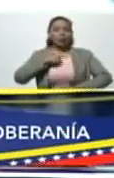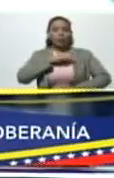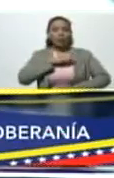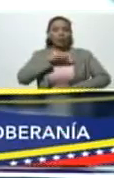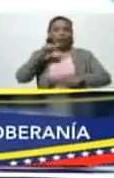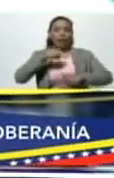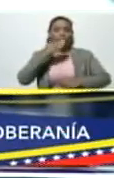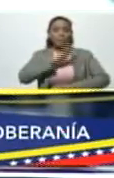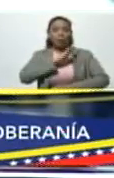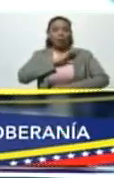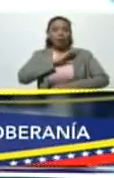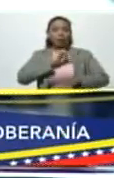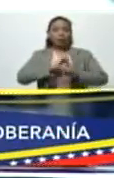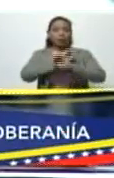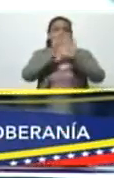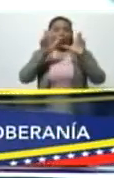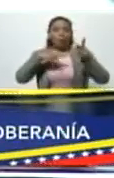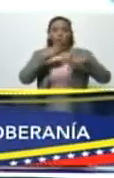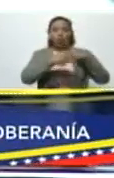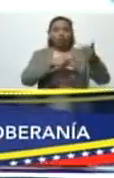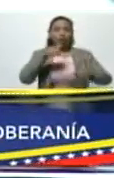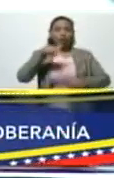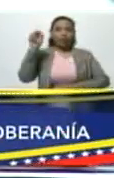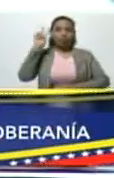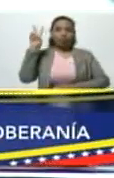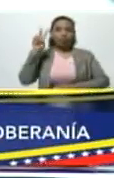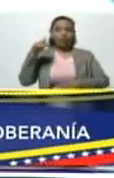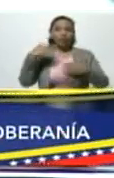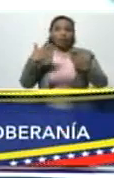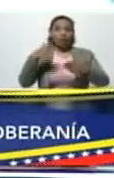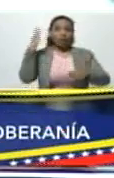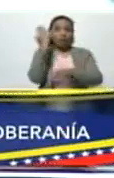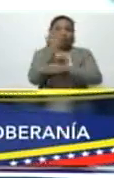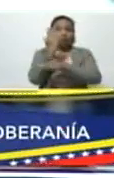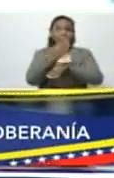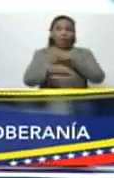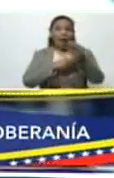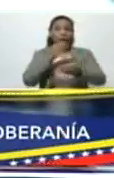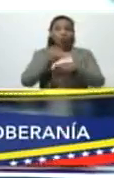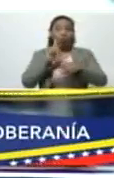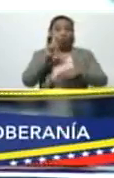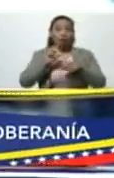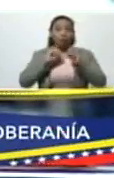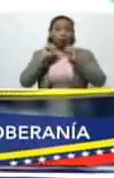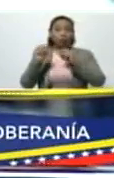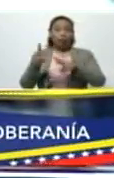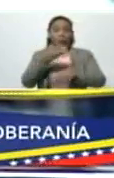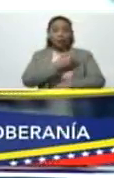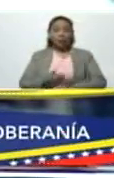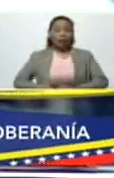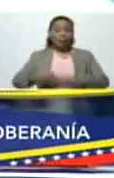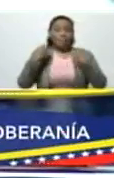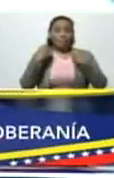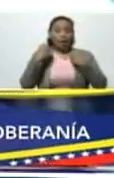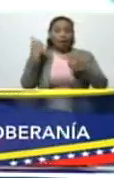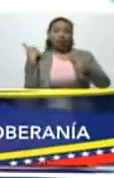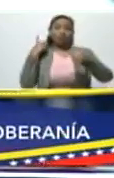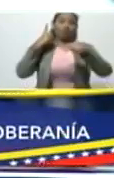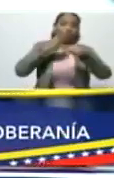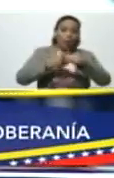la propia definición del progreso para Venezuela, que las sanciones se han convertido en una oportunidad, presidente, para sumar